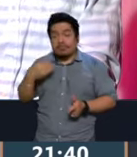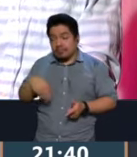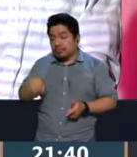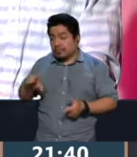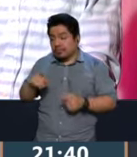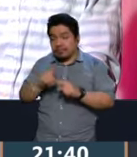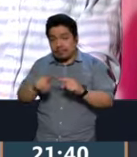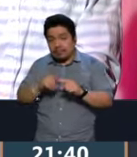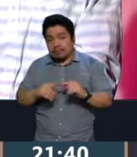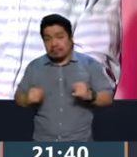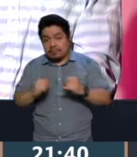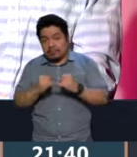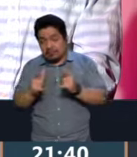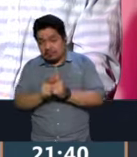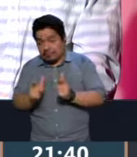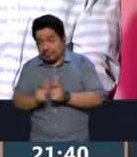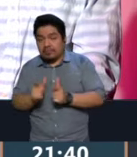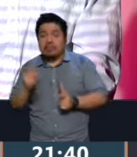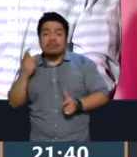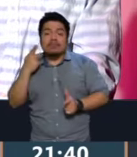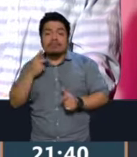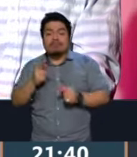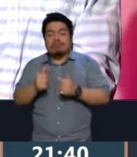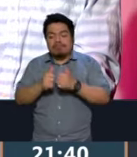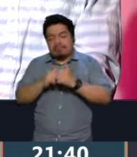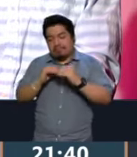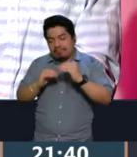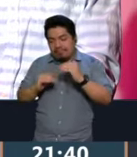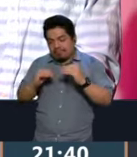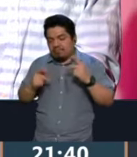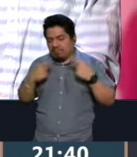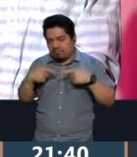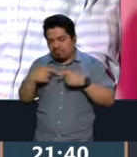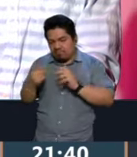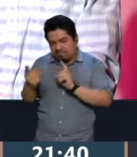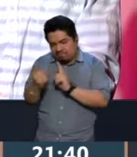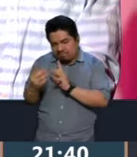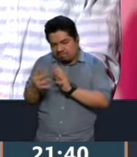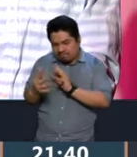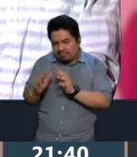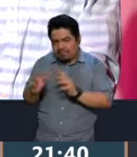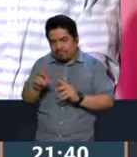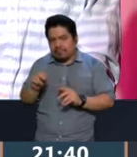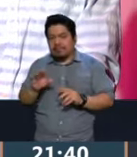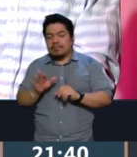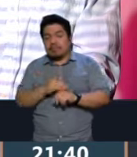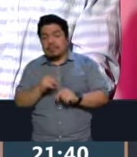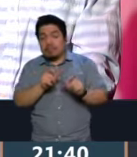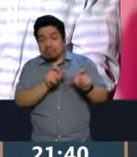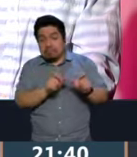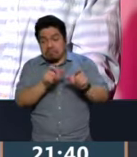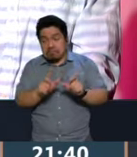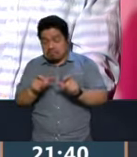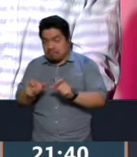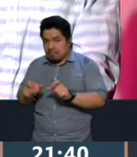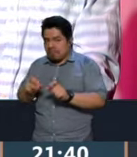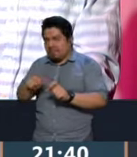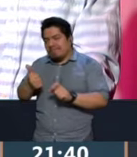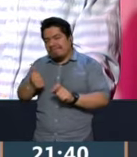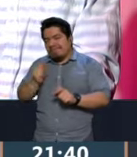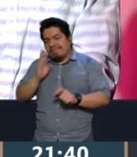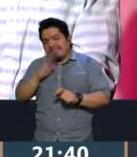partidistas sí muestran una cierta distancia a las personas, porque los perfiles, como hay muy buenos perfiles en los partidos, hay otros que son